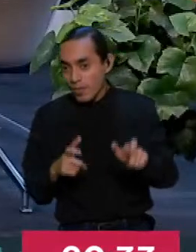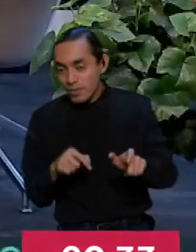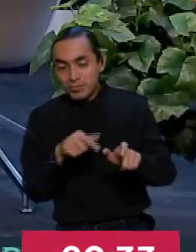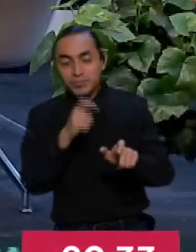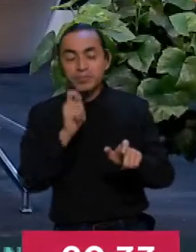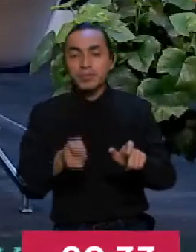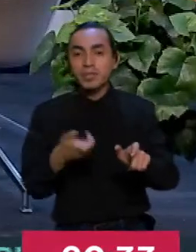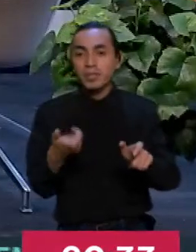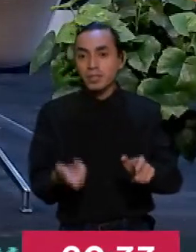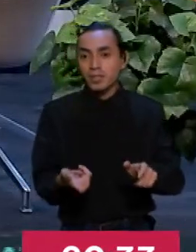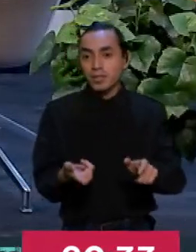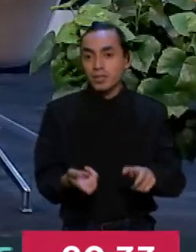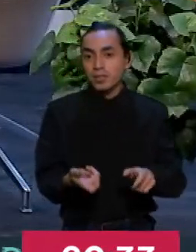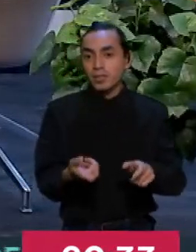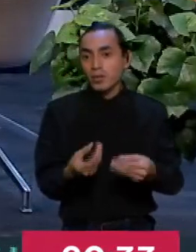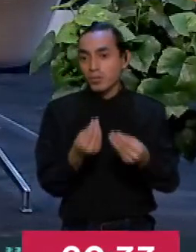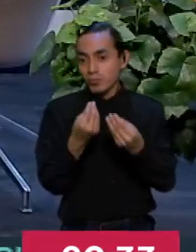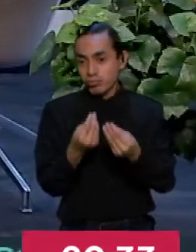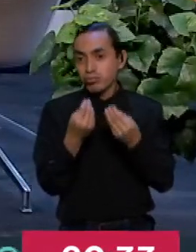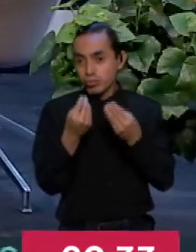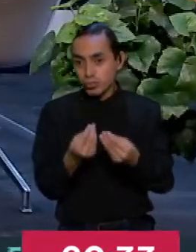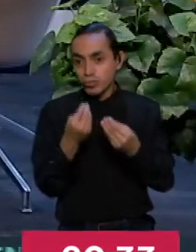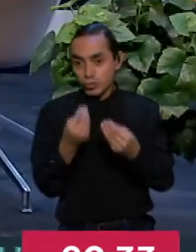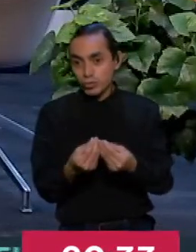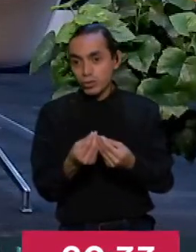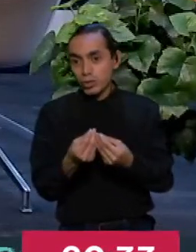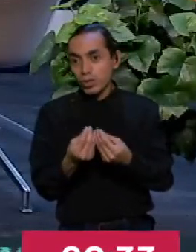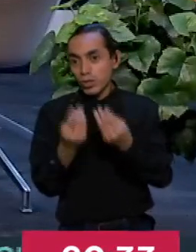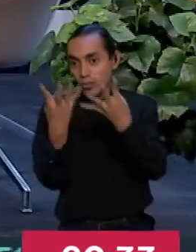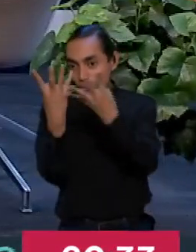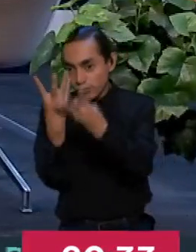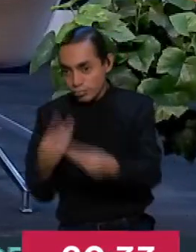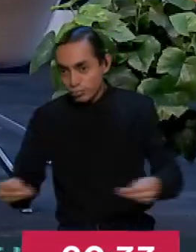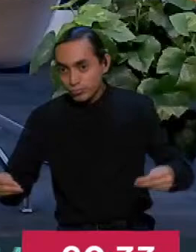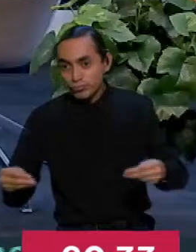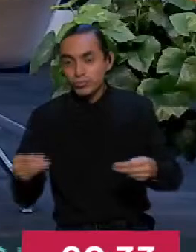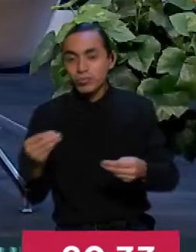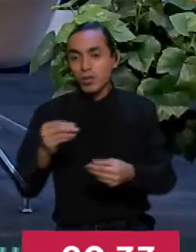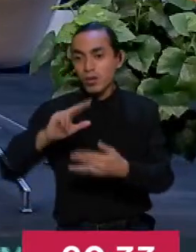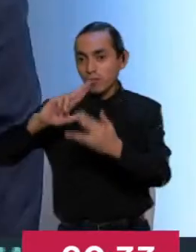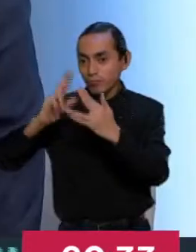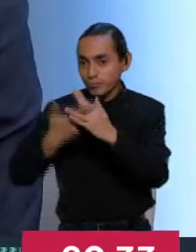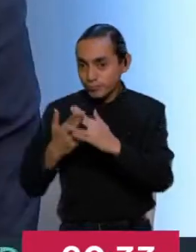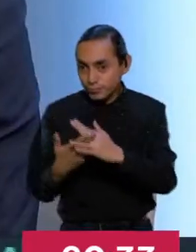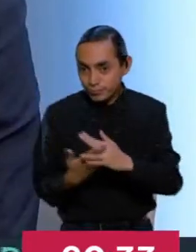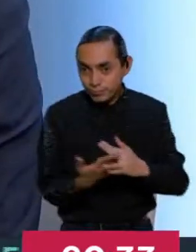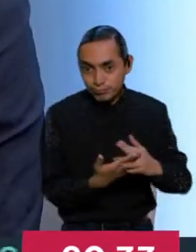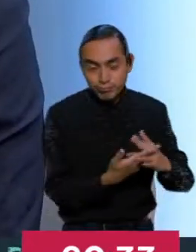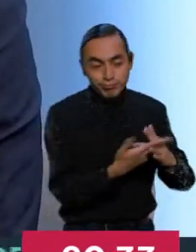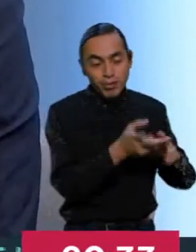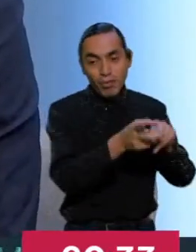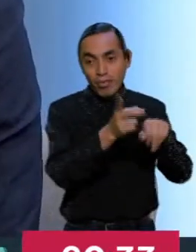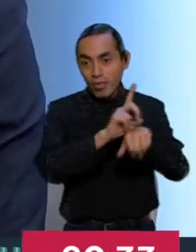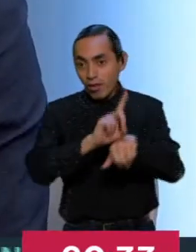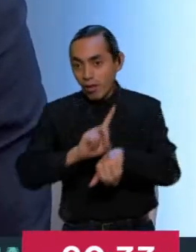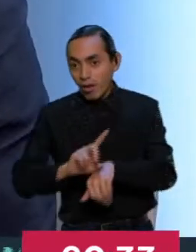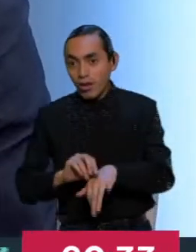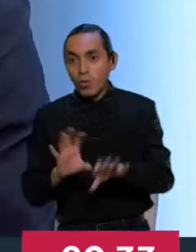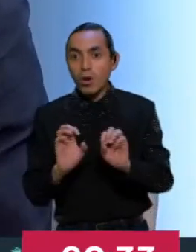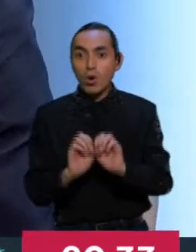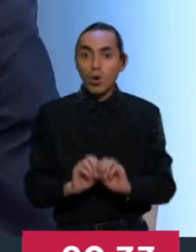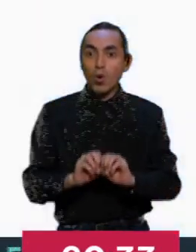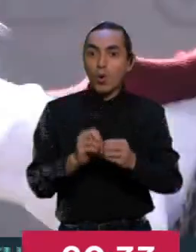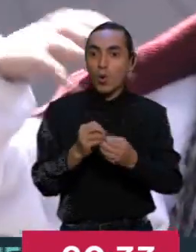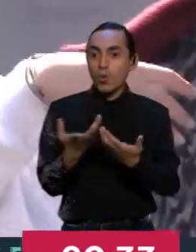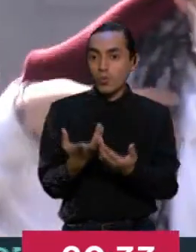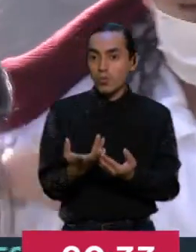traduce en cientos de miles de desaparecidos, asesinatos, homicidios todos los días, reportes de desaparición. Y